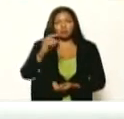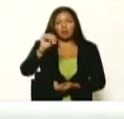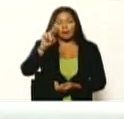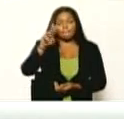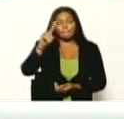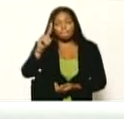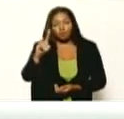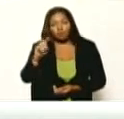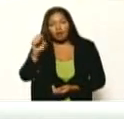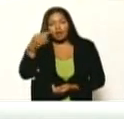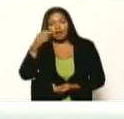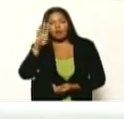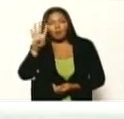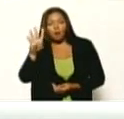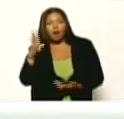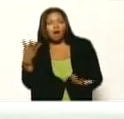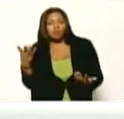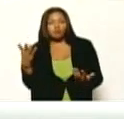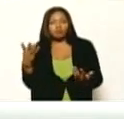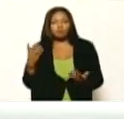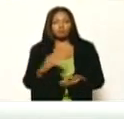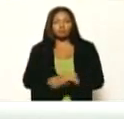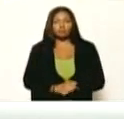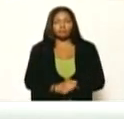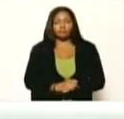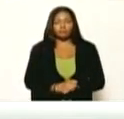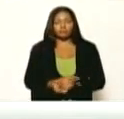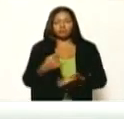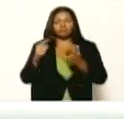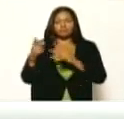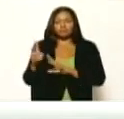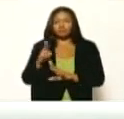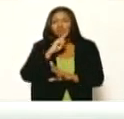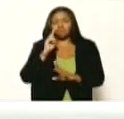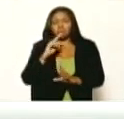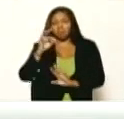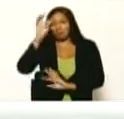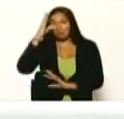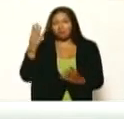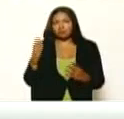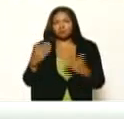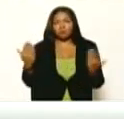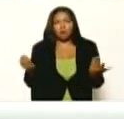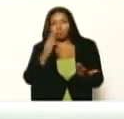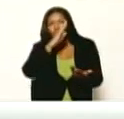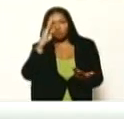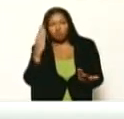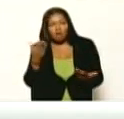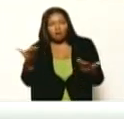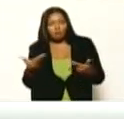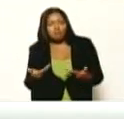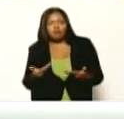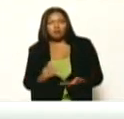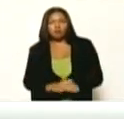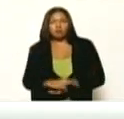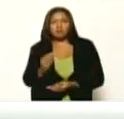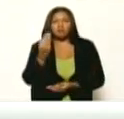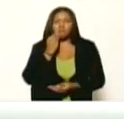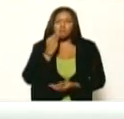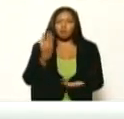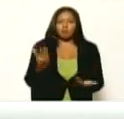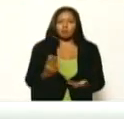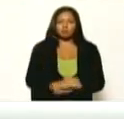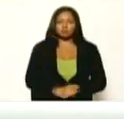en el G4, en el G... no sé qué cosa. ¿Cuándo, Diosdado? ¿Cuándo? Estúpido Freddy